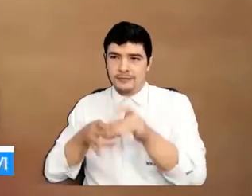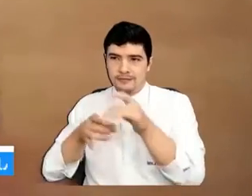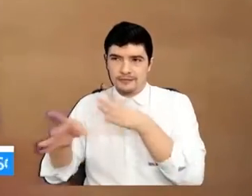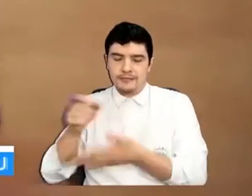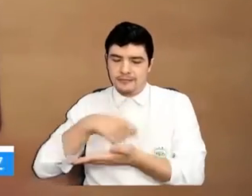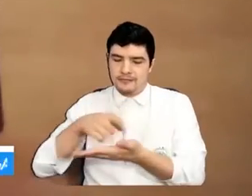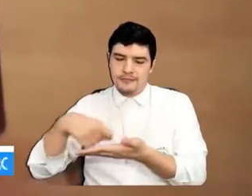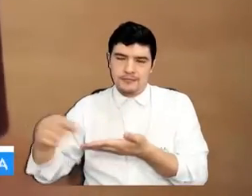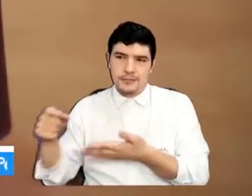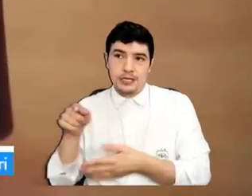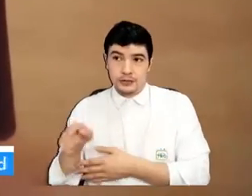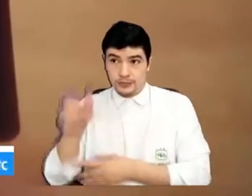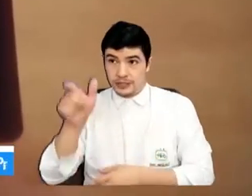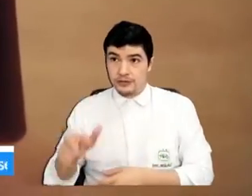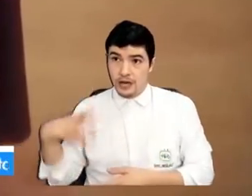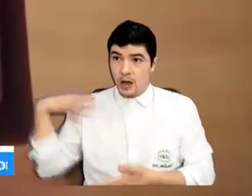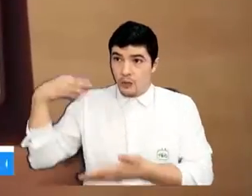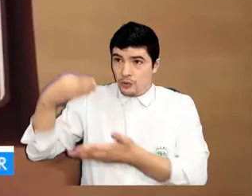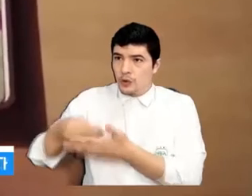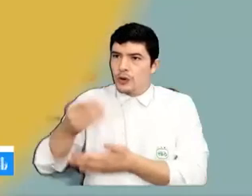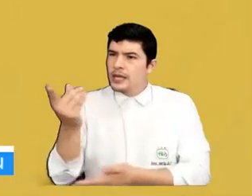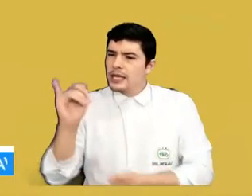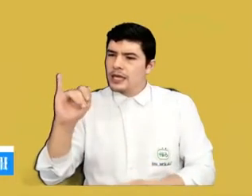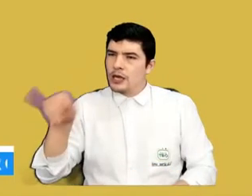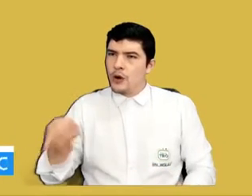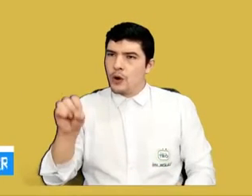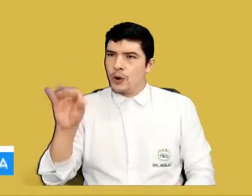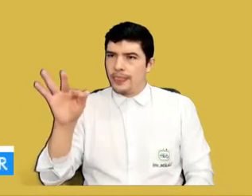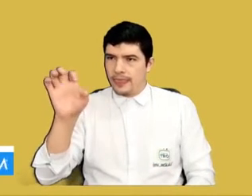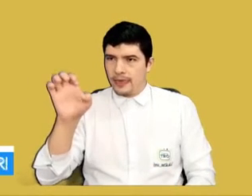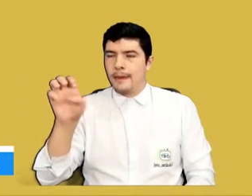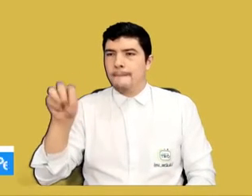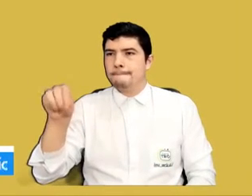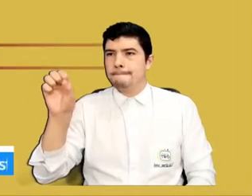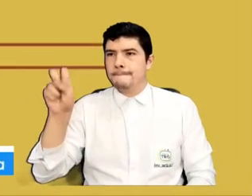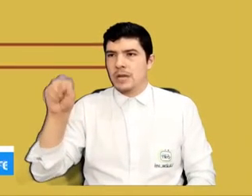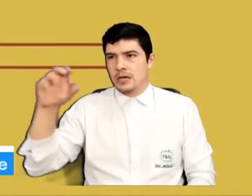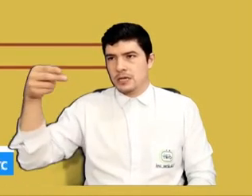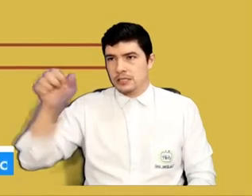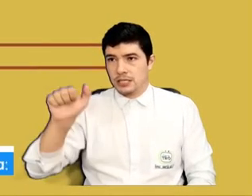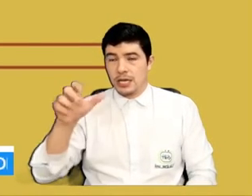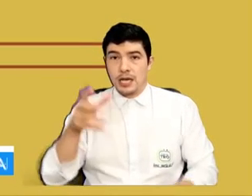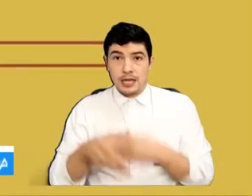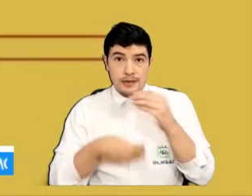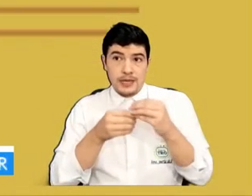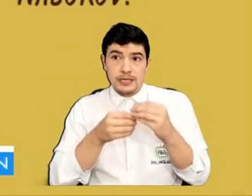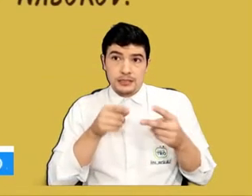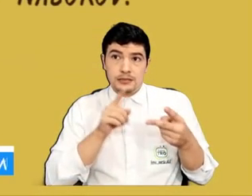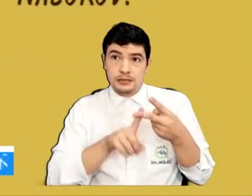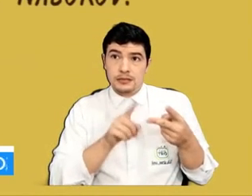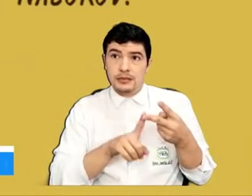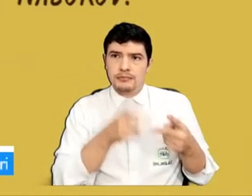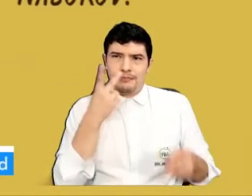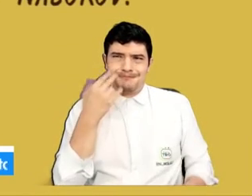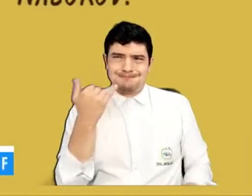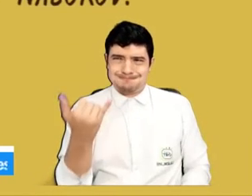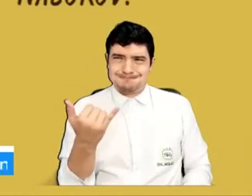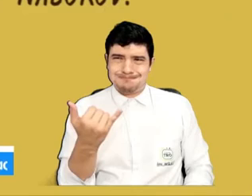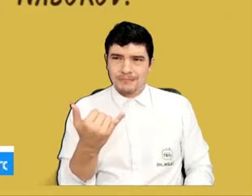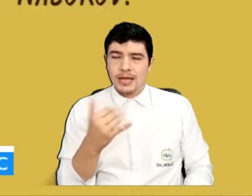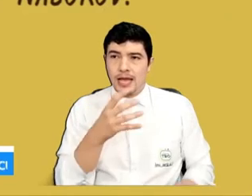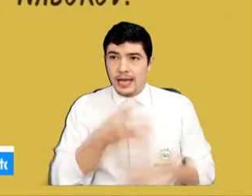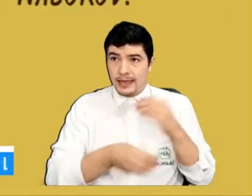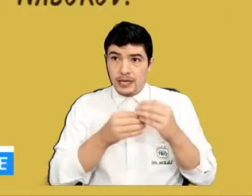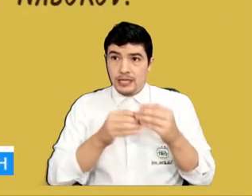más allá de la fecha, hoy queremos resaltar datos importantes sobre nuestro idioma natal. Por ejemplo, el español es la segunda lengua del mundo